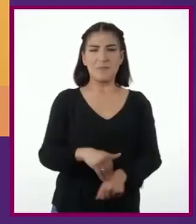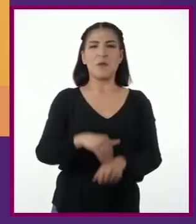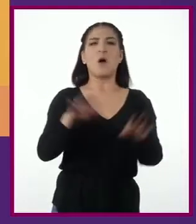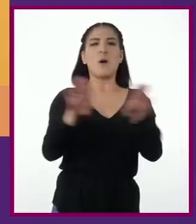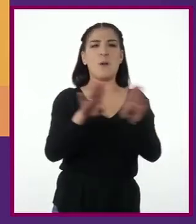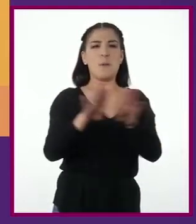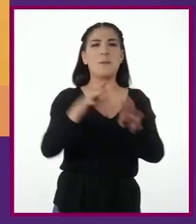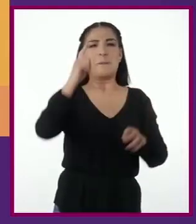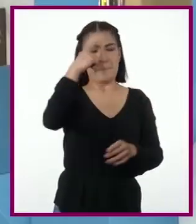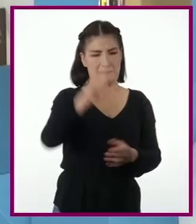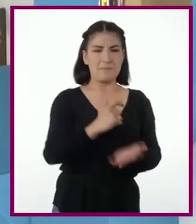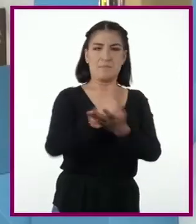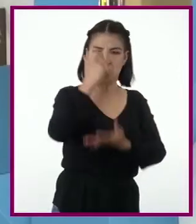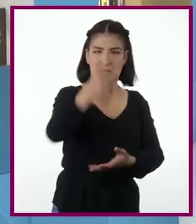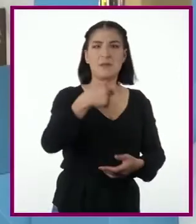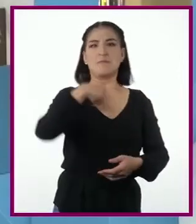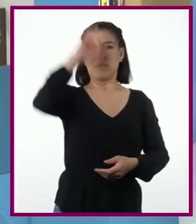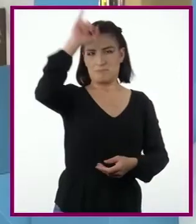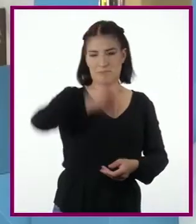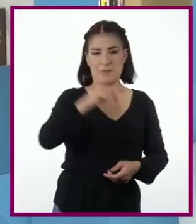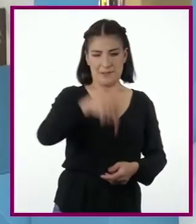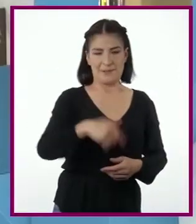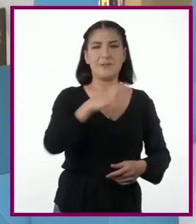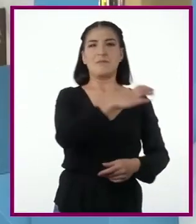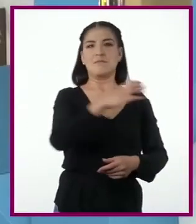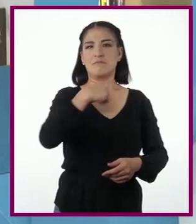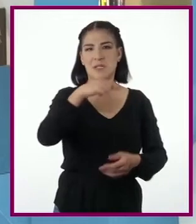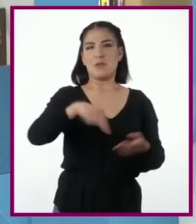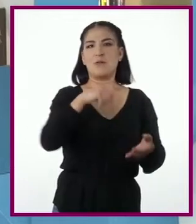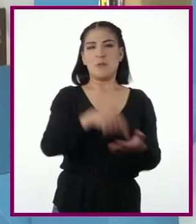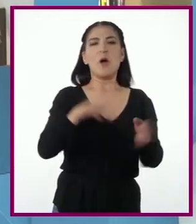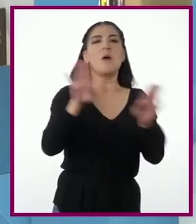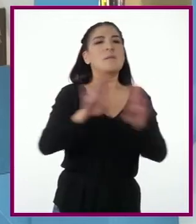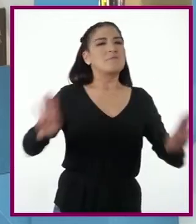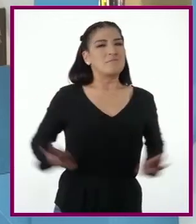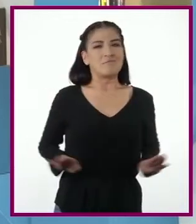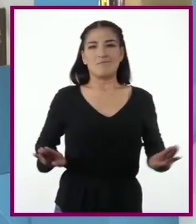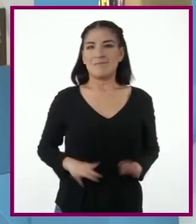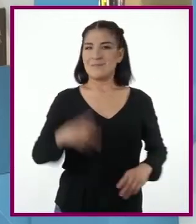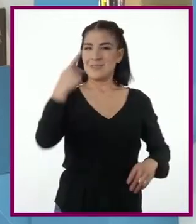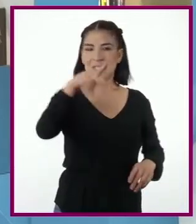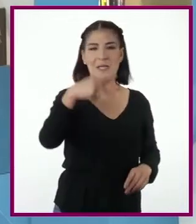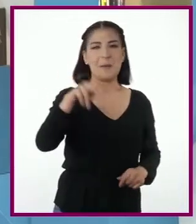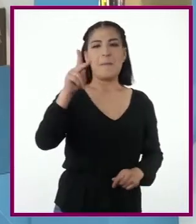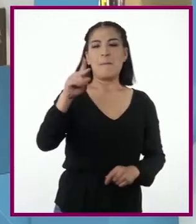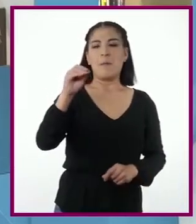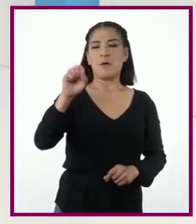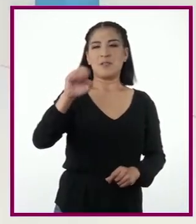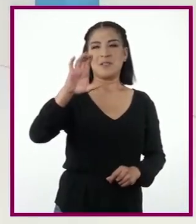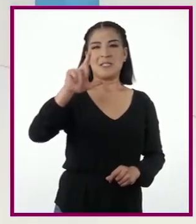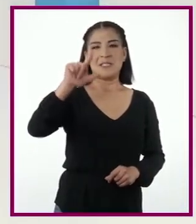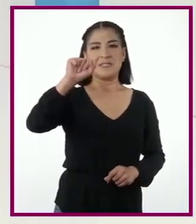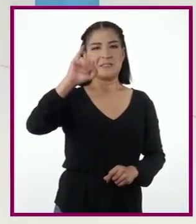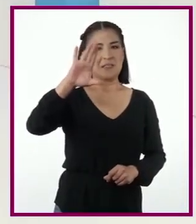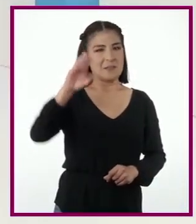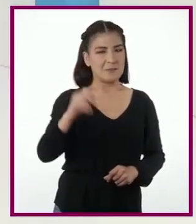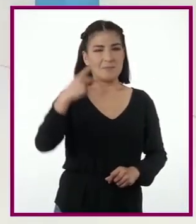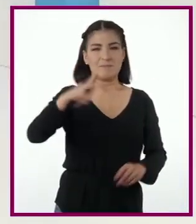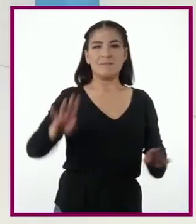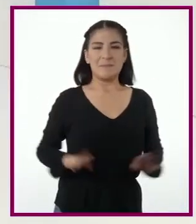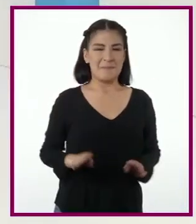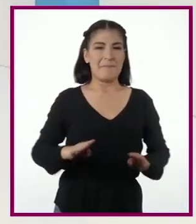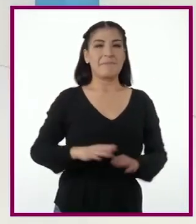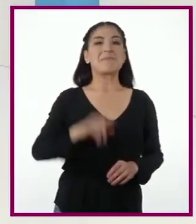exigirles el pago de tributo, lo cual es una característica del periodo posclásico. Como dice